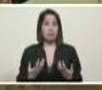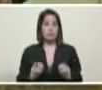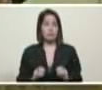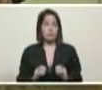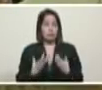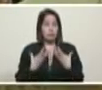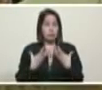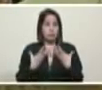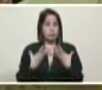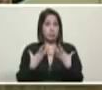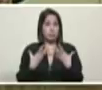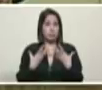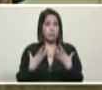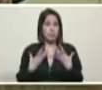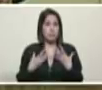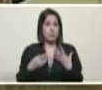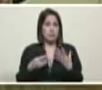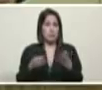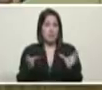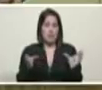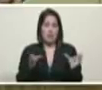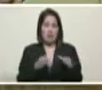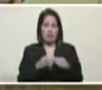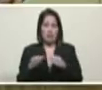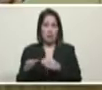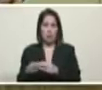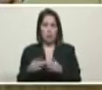que reúne dos momentos